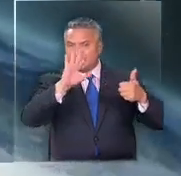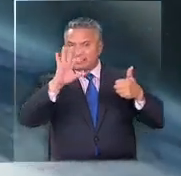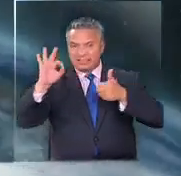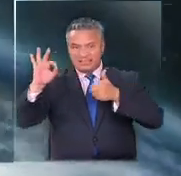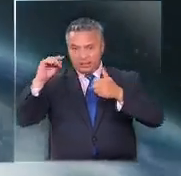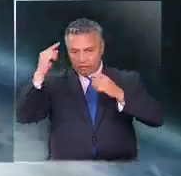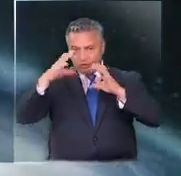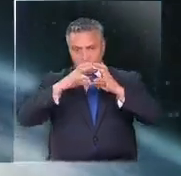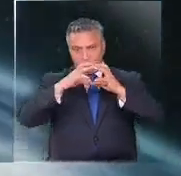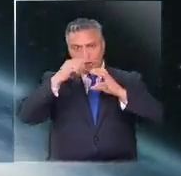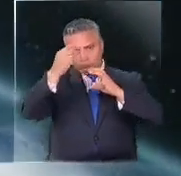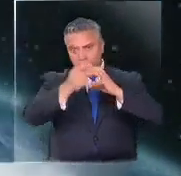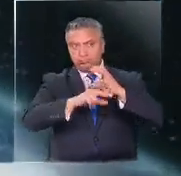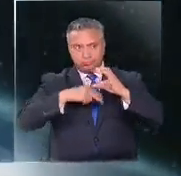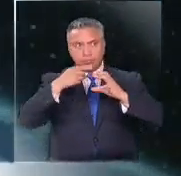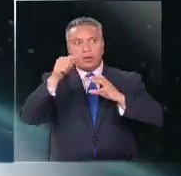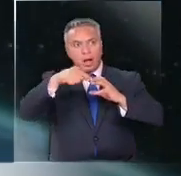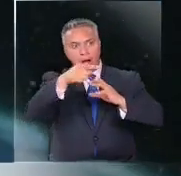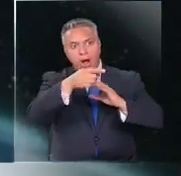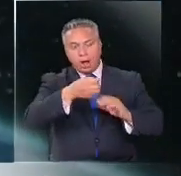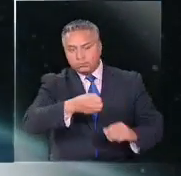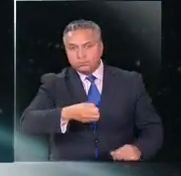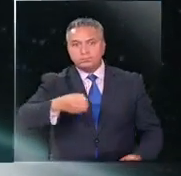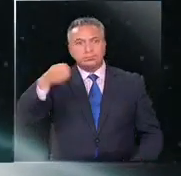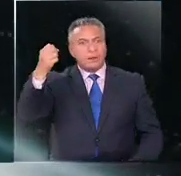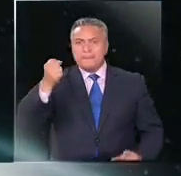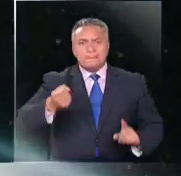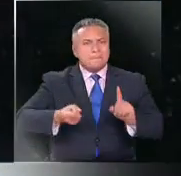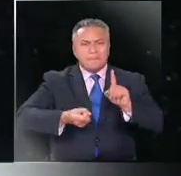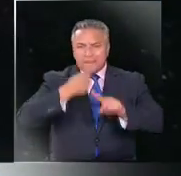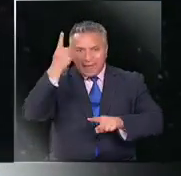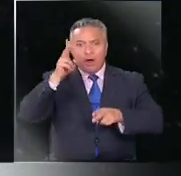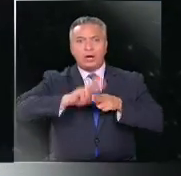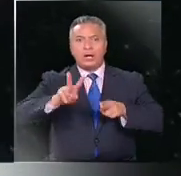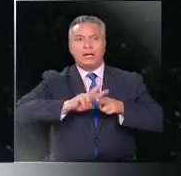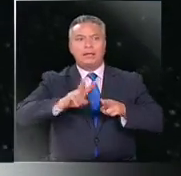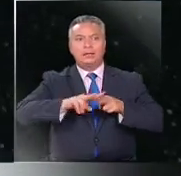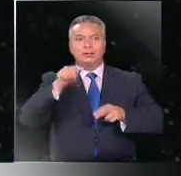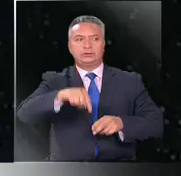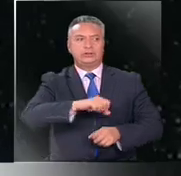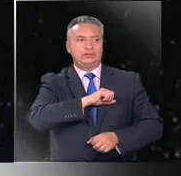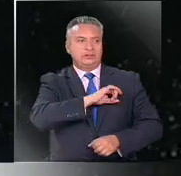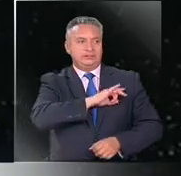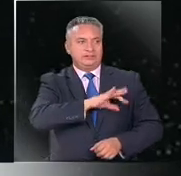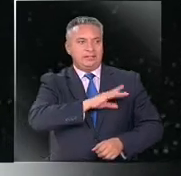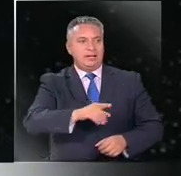pocos días más se sumará el primero hecho en Chile, llamado Suchai 1.